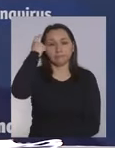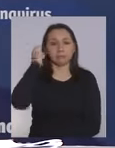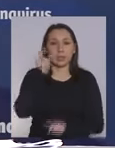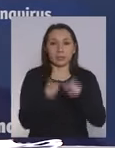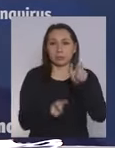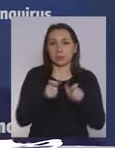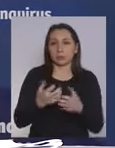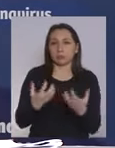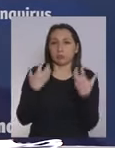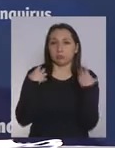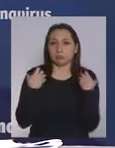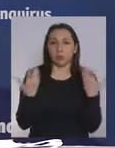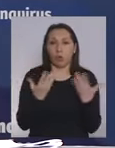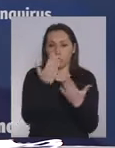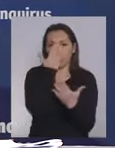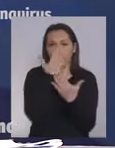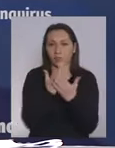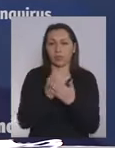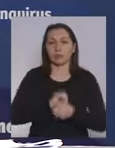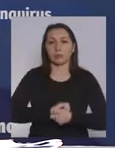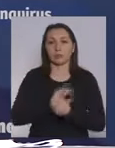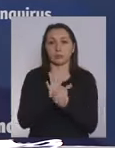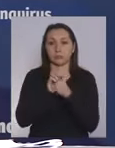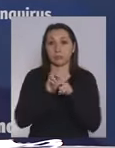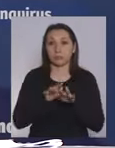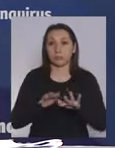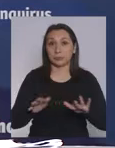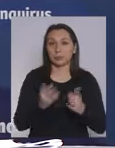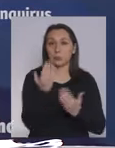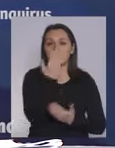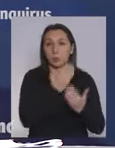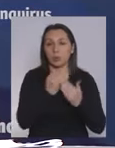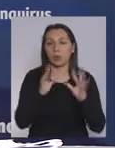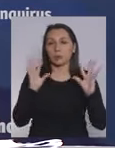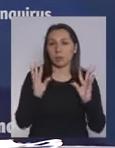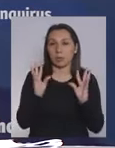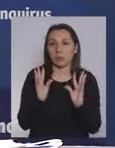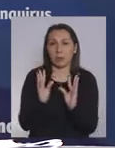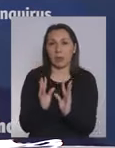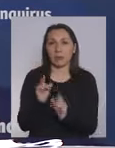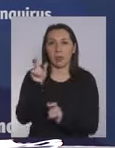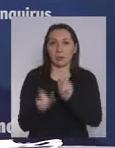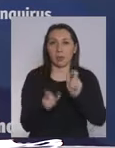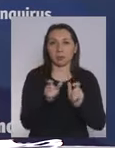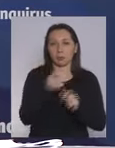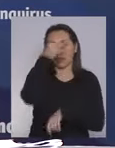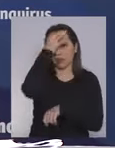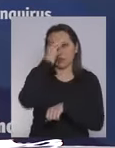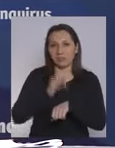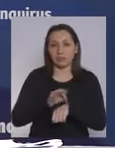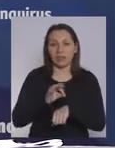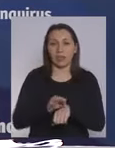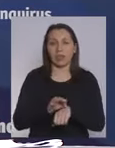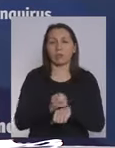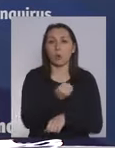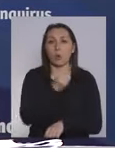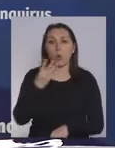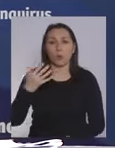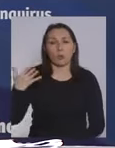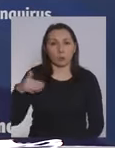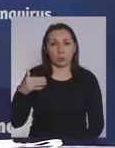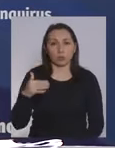ellos y la forma en cómo han afrontado esta pandemia logrando disminuir la cantidad de casos en cifras tan